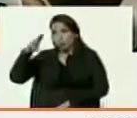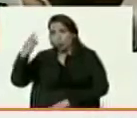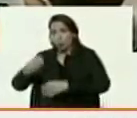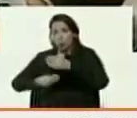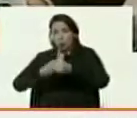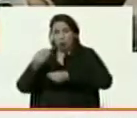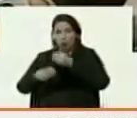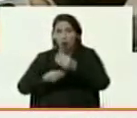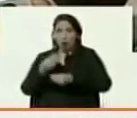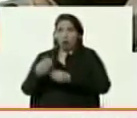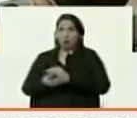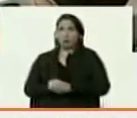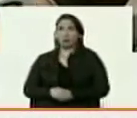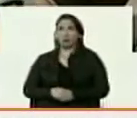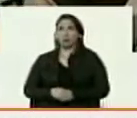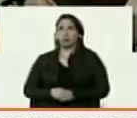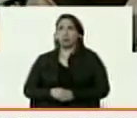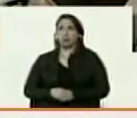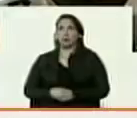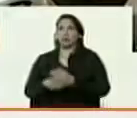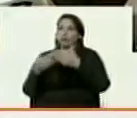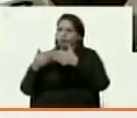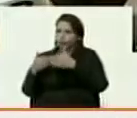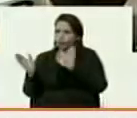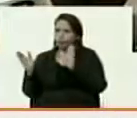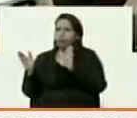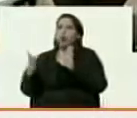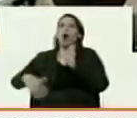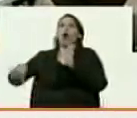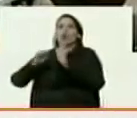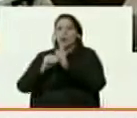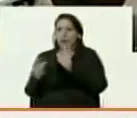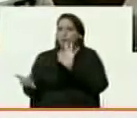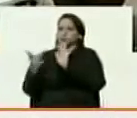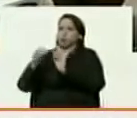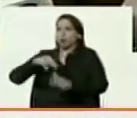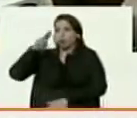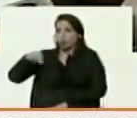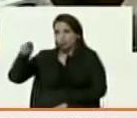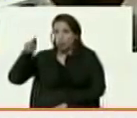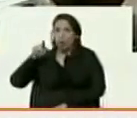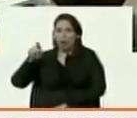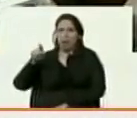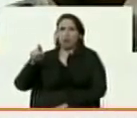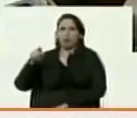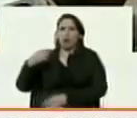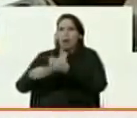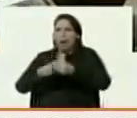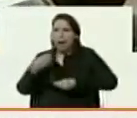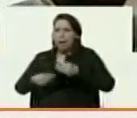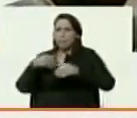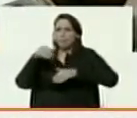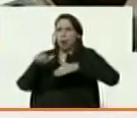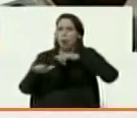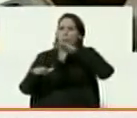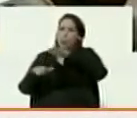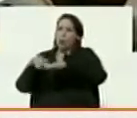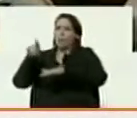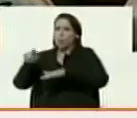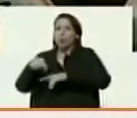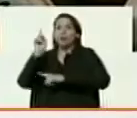Si Noruega se restableciera de nuevo, también sería complementario. Si ellos marchan unilateralmente, también